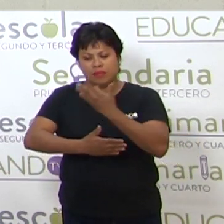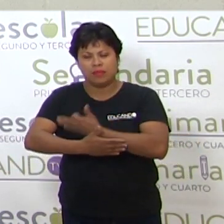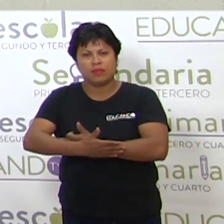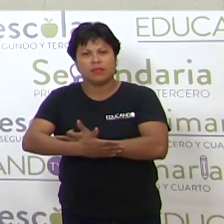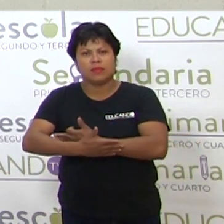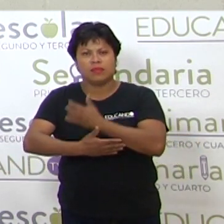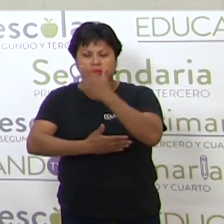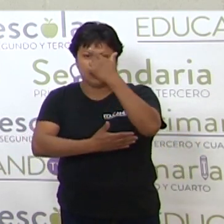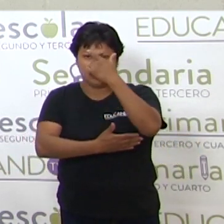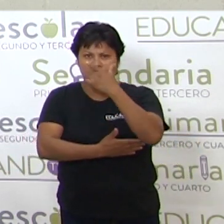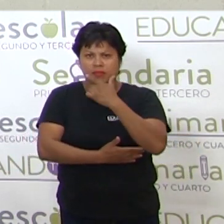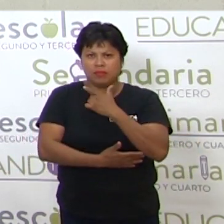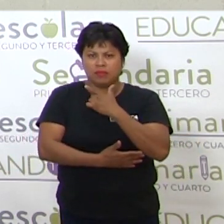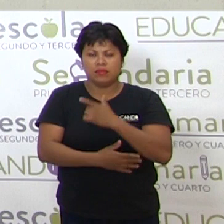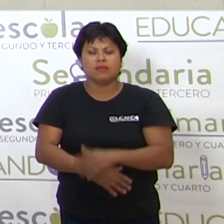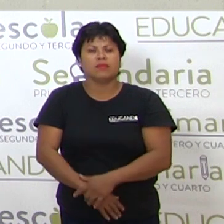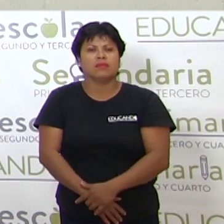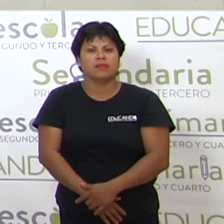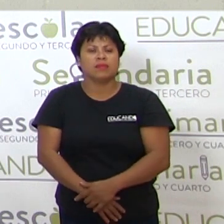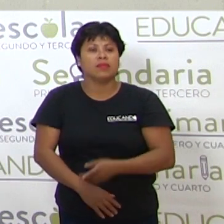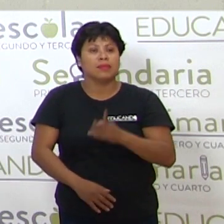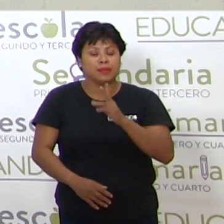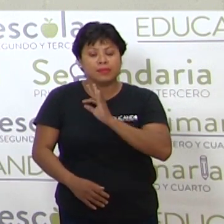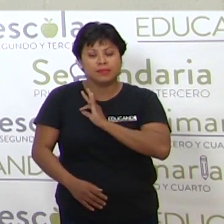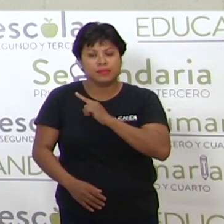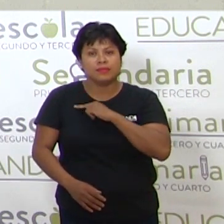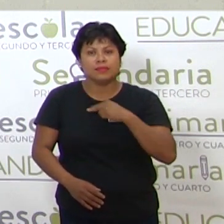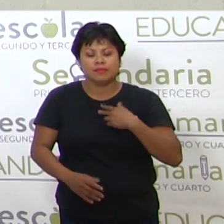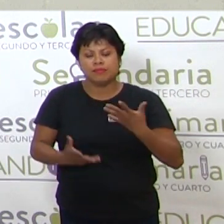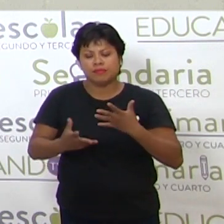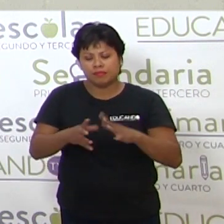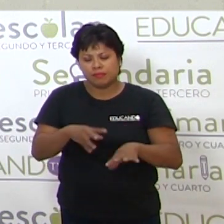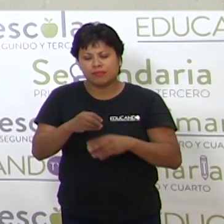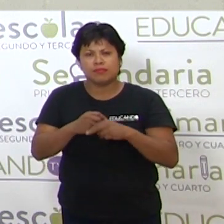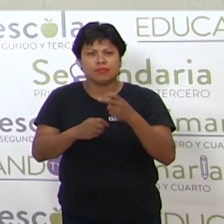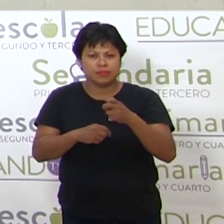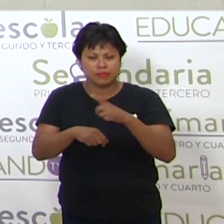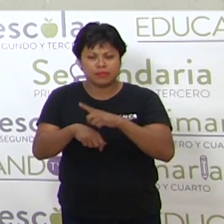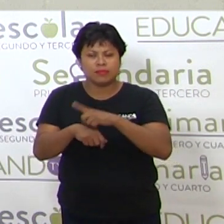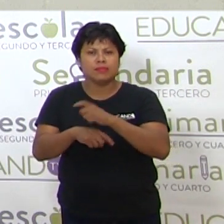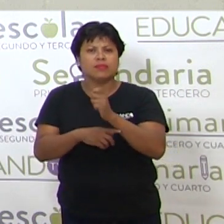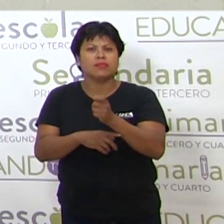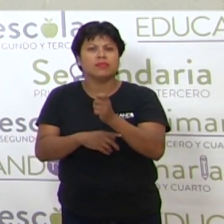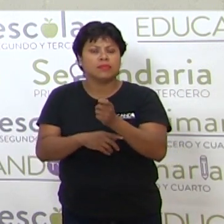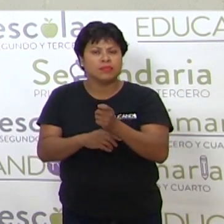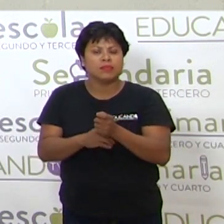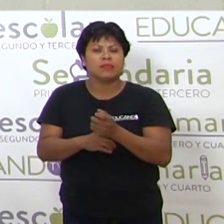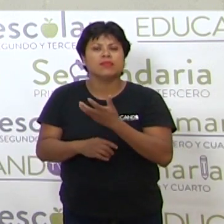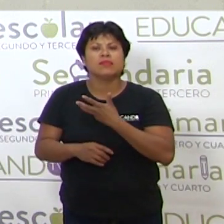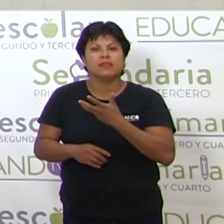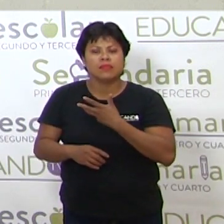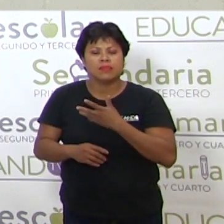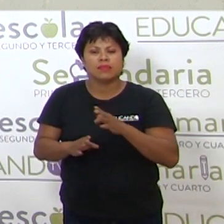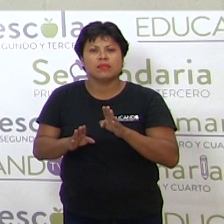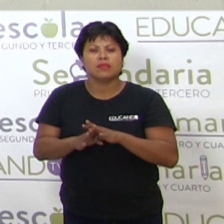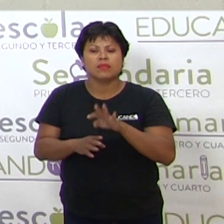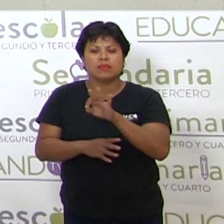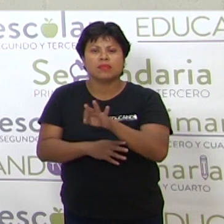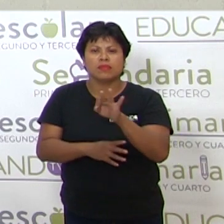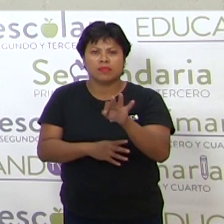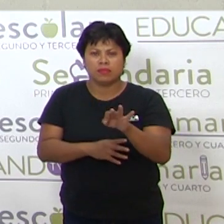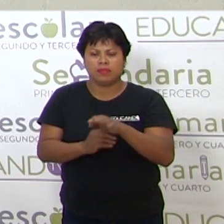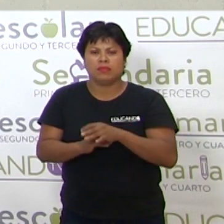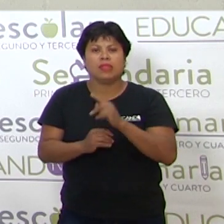tarde durante el día de lo que podemos recapitular de este diario es que tiene una fecha